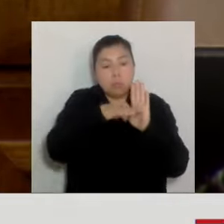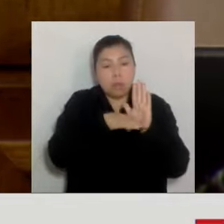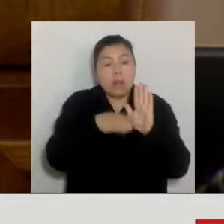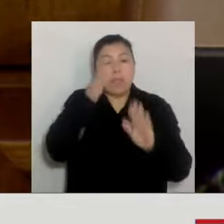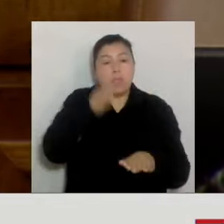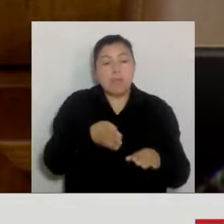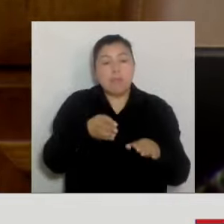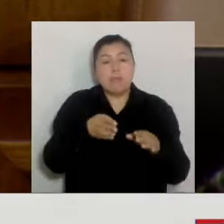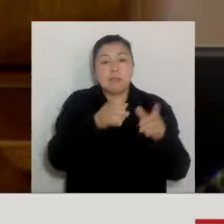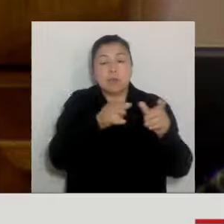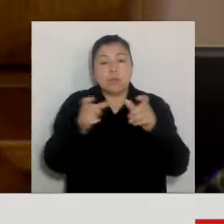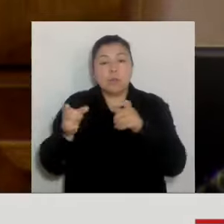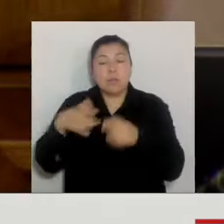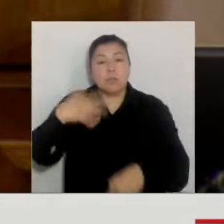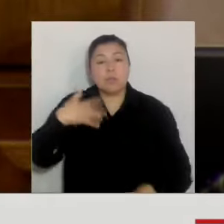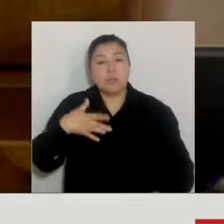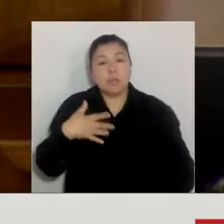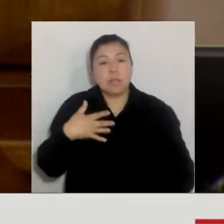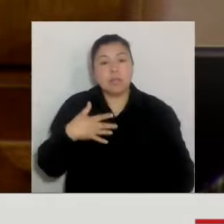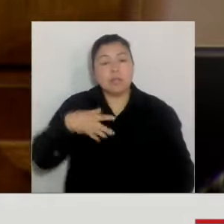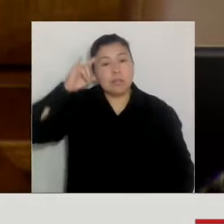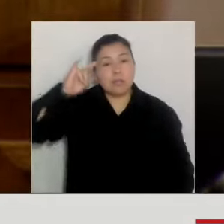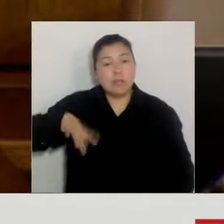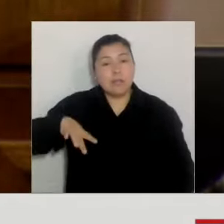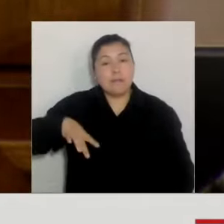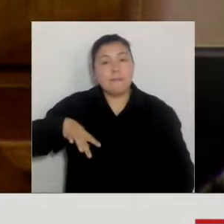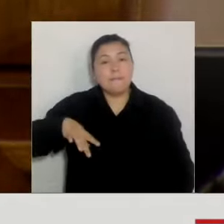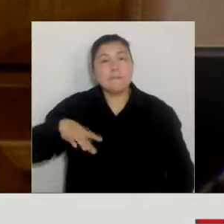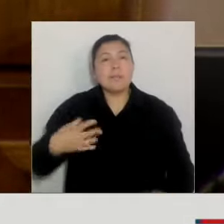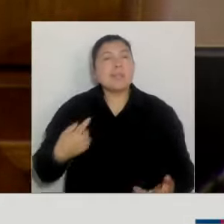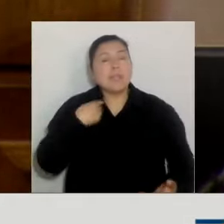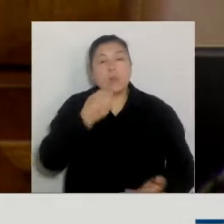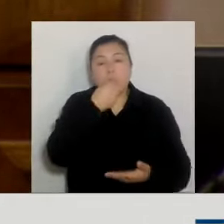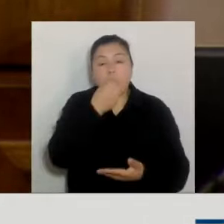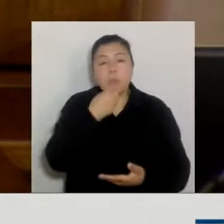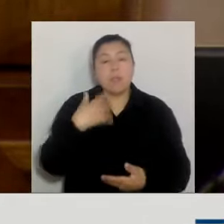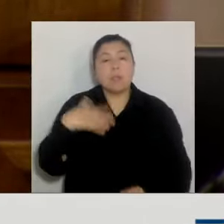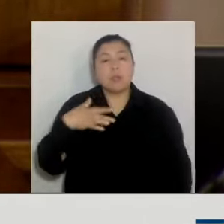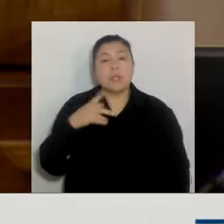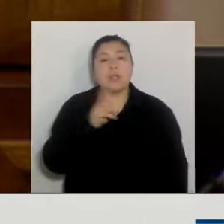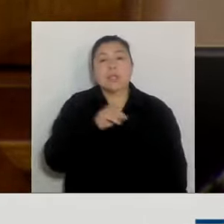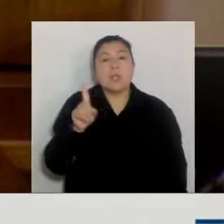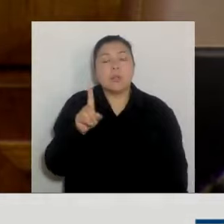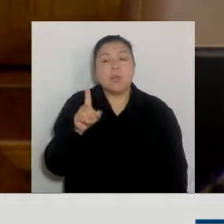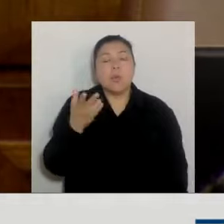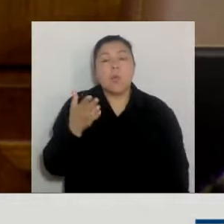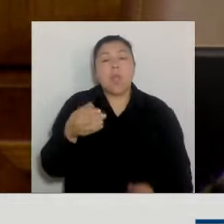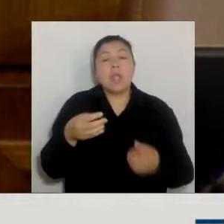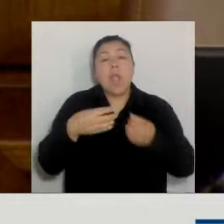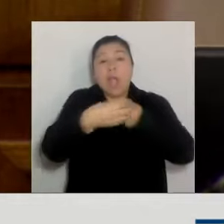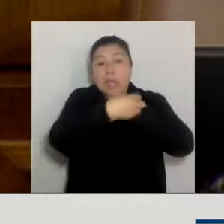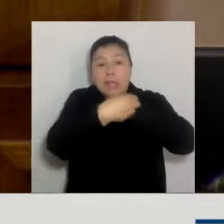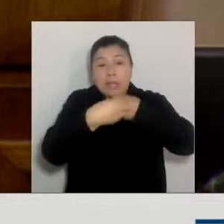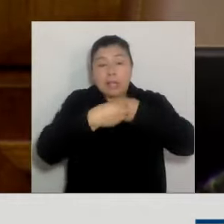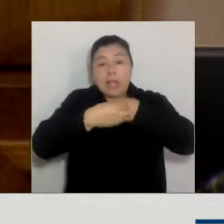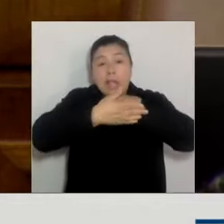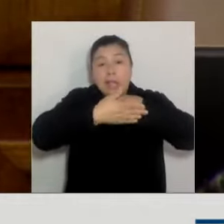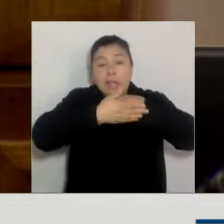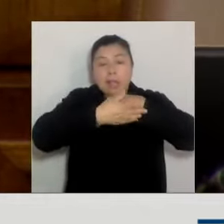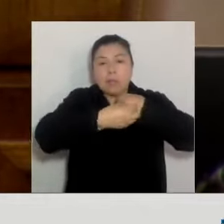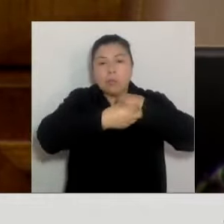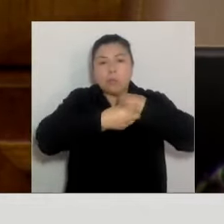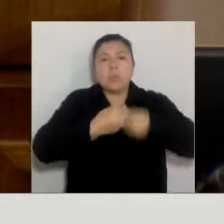regulado es importante que la gente sepa qué es lo que consume es importante que no hayan ningún tipo de etiquetado o no estado que haga atender al error